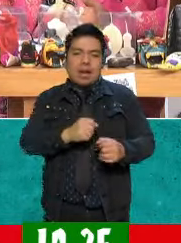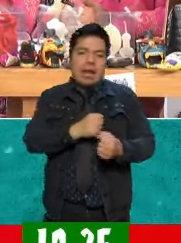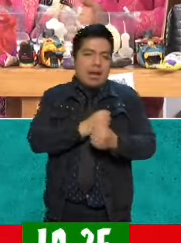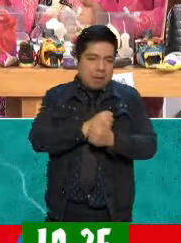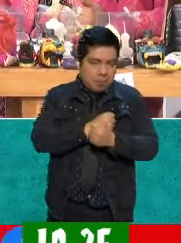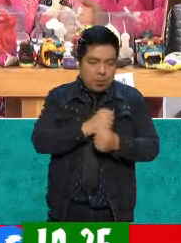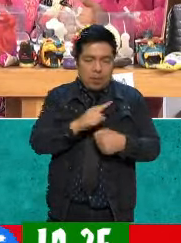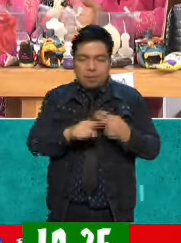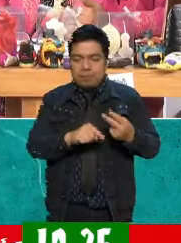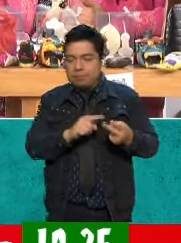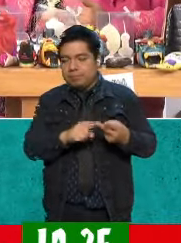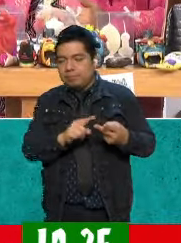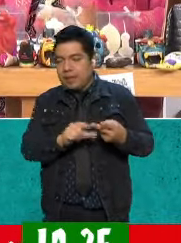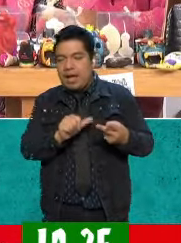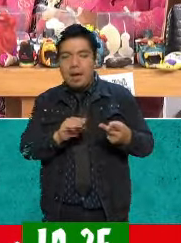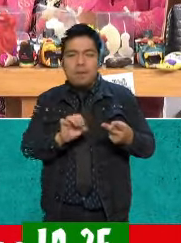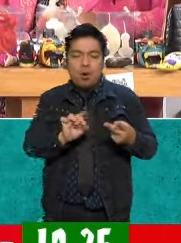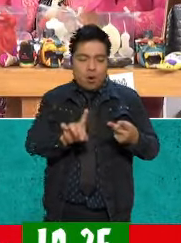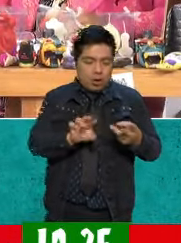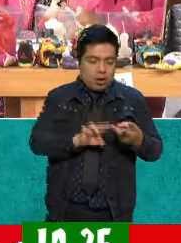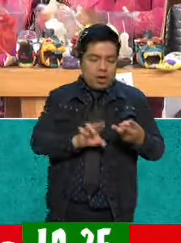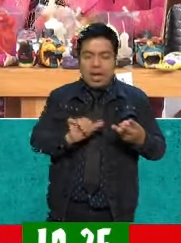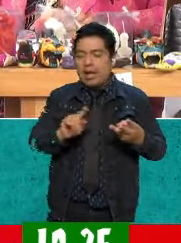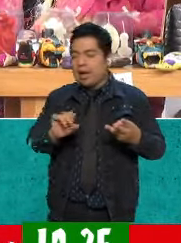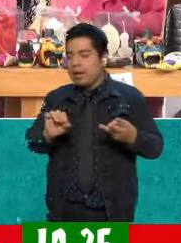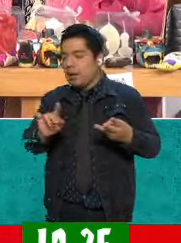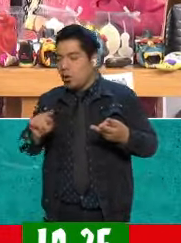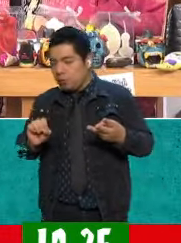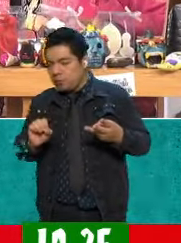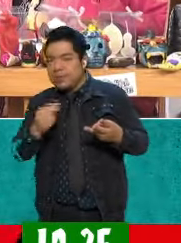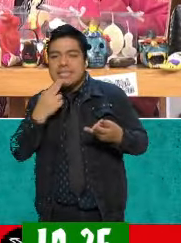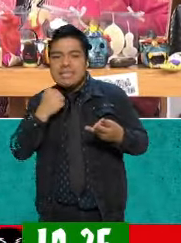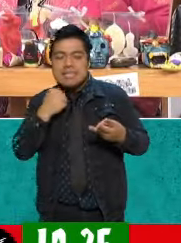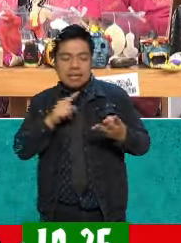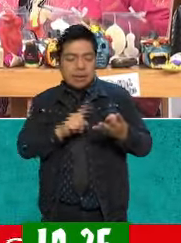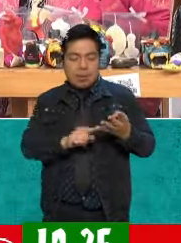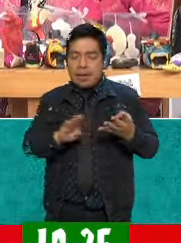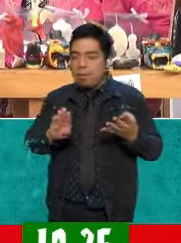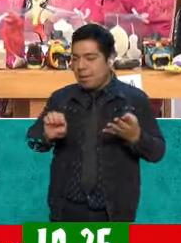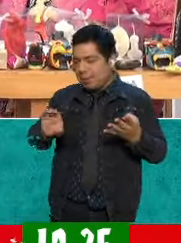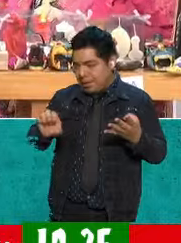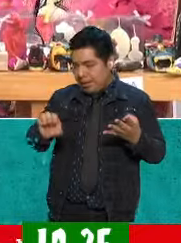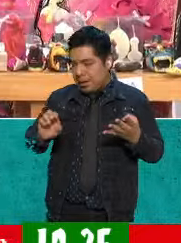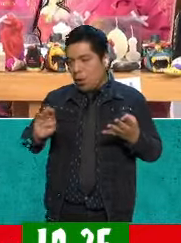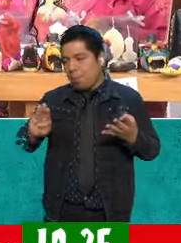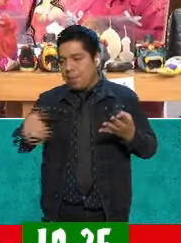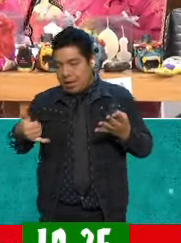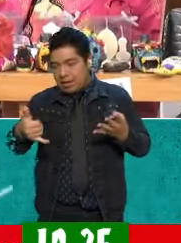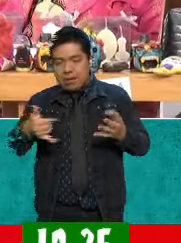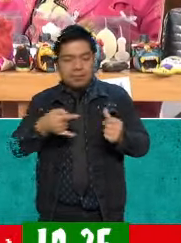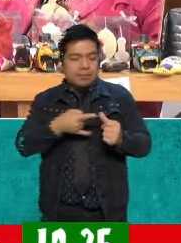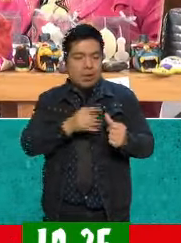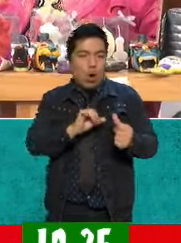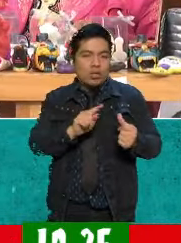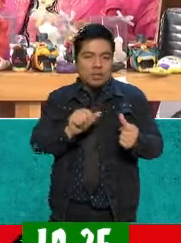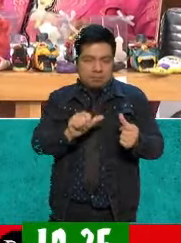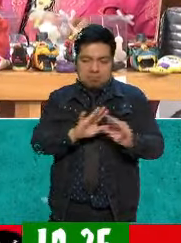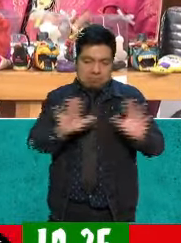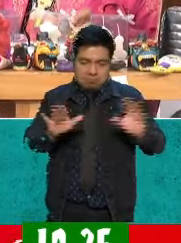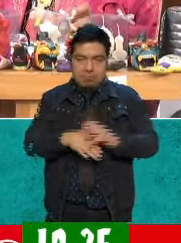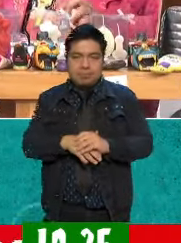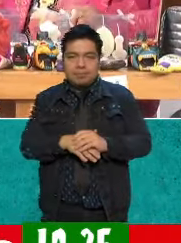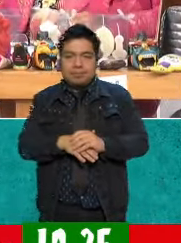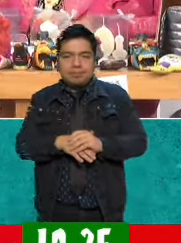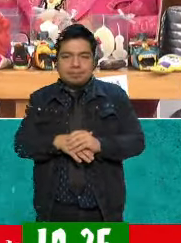Amor, no sé. Porque si no se mete uno. Caramelito. Mi bebé. Baby, exactamente. Mi cosita. Muy bien. Pues fíjense